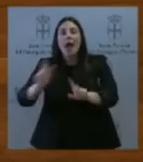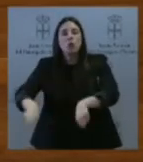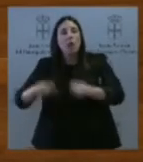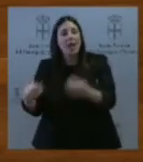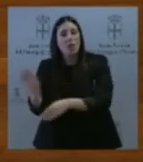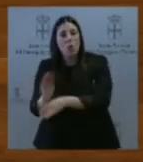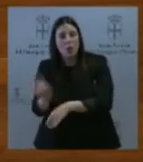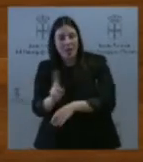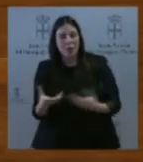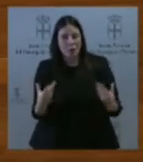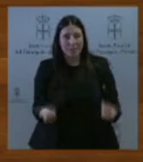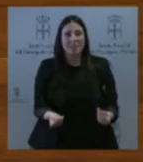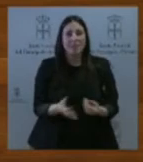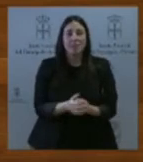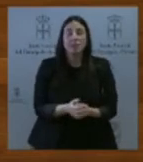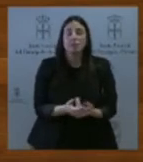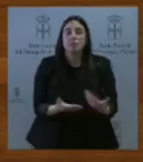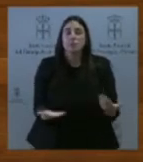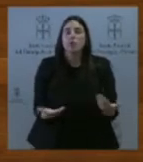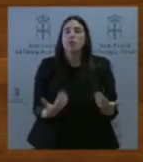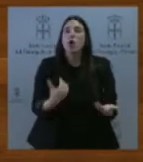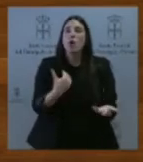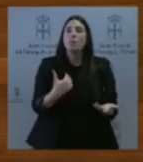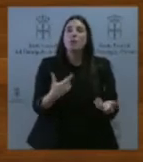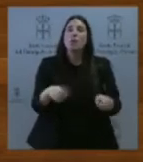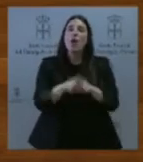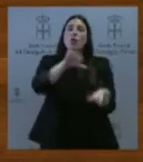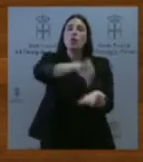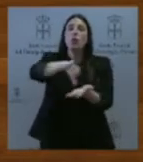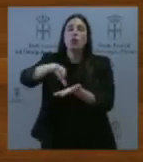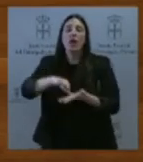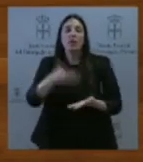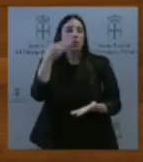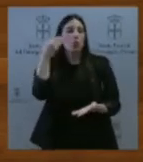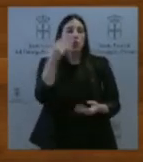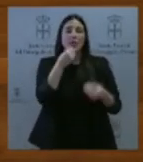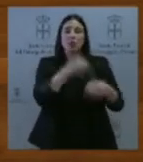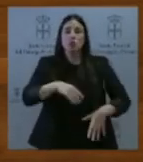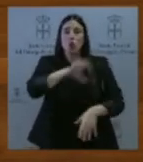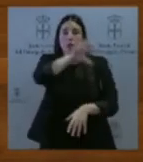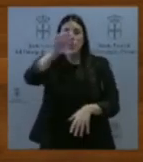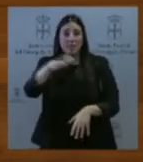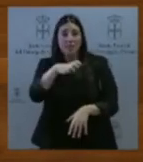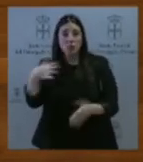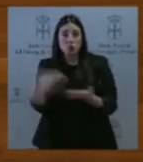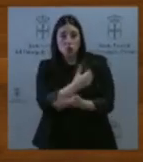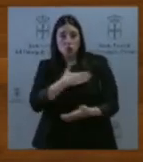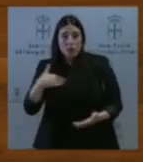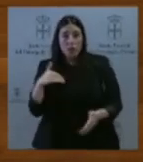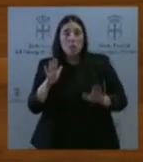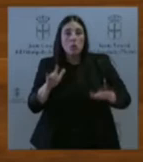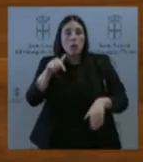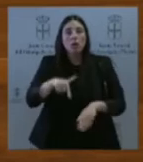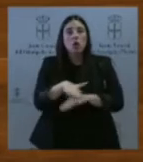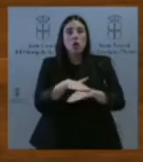demandando ciudades orgullosas de su historia y respetuosas con la habitabilidad, el Gobierno va a legitimar una planificación de colmena y de